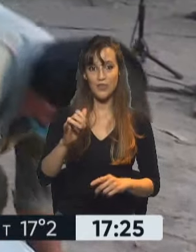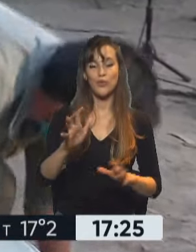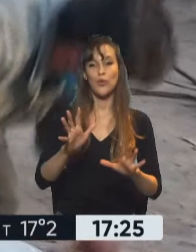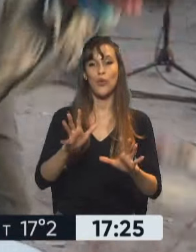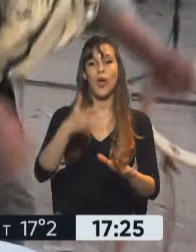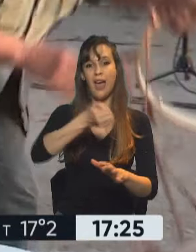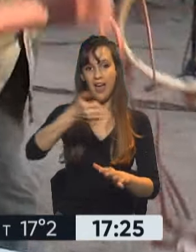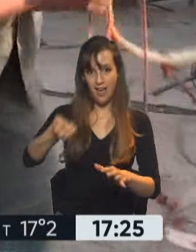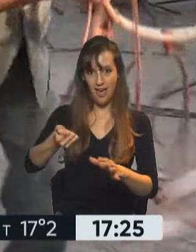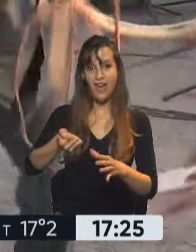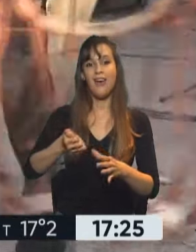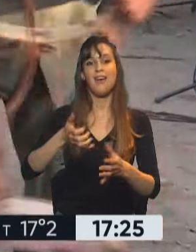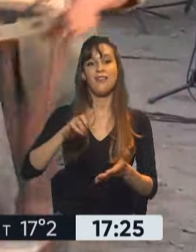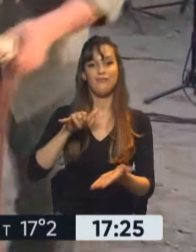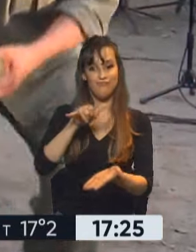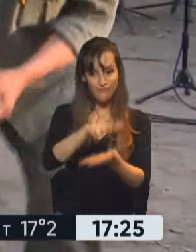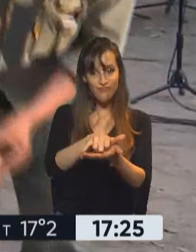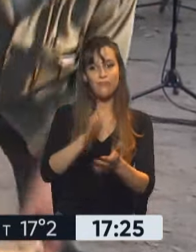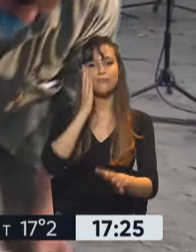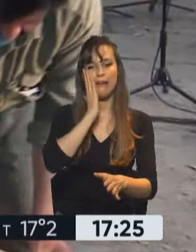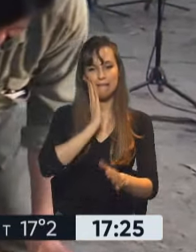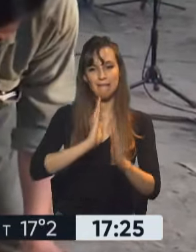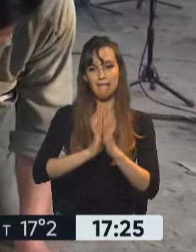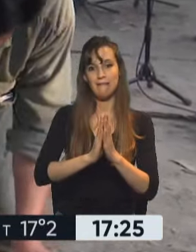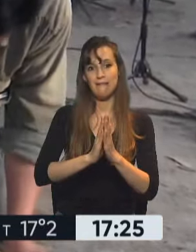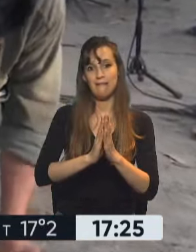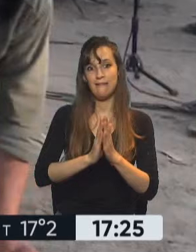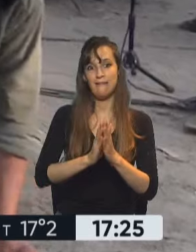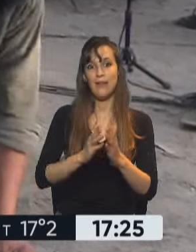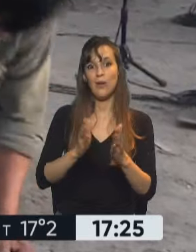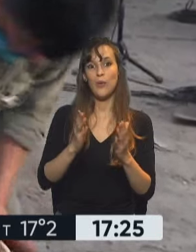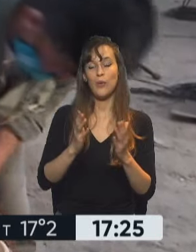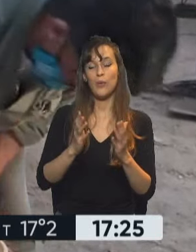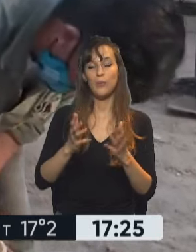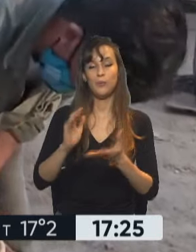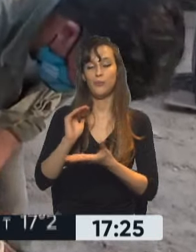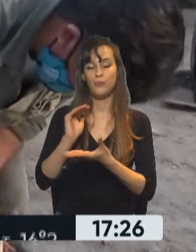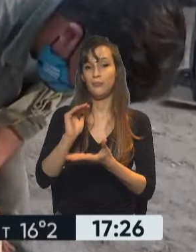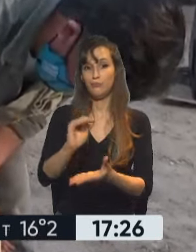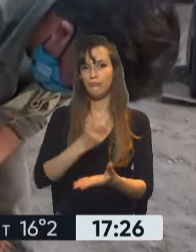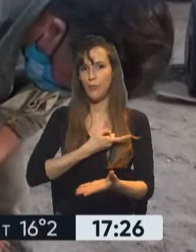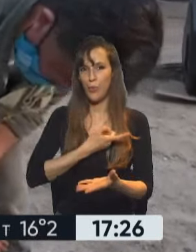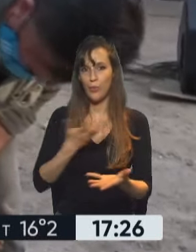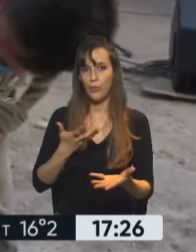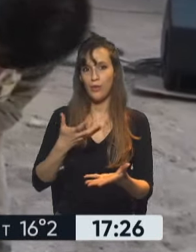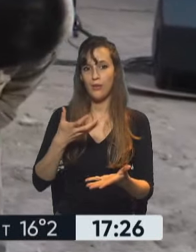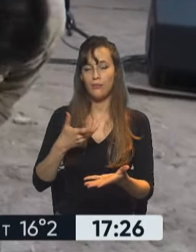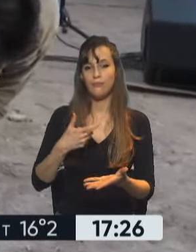Argentinas que me esperan en el aeropuerto, a las azafatas, que me guarden un lugar para mandarlo, porque no tengo cómo. ¿Eh? Pero bueno, me lo voy a